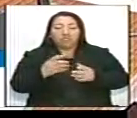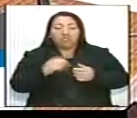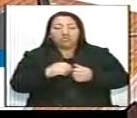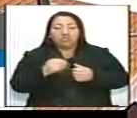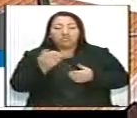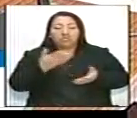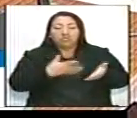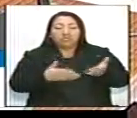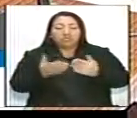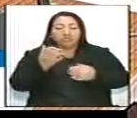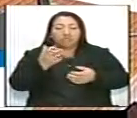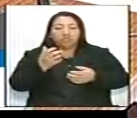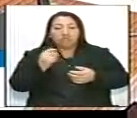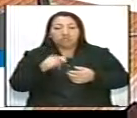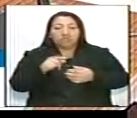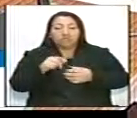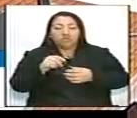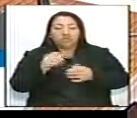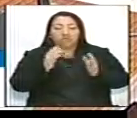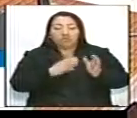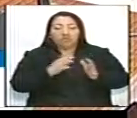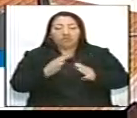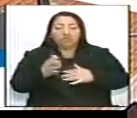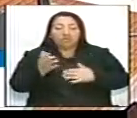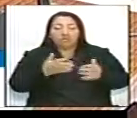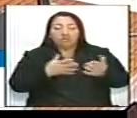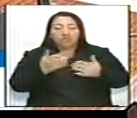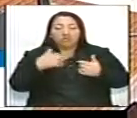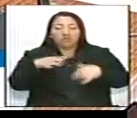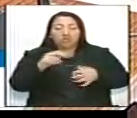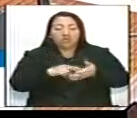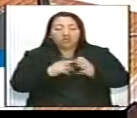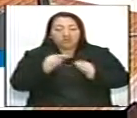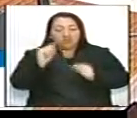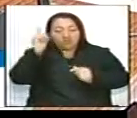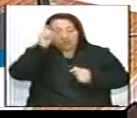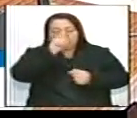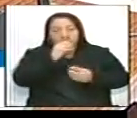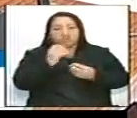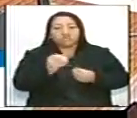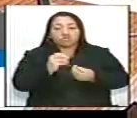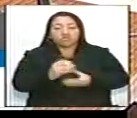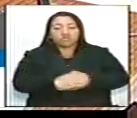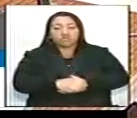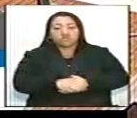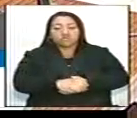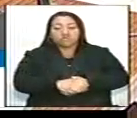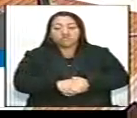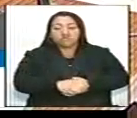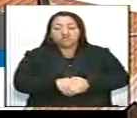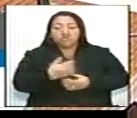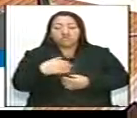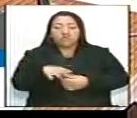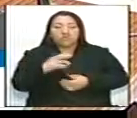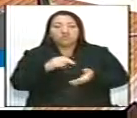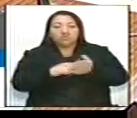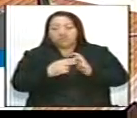de servicio que se publicó y que en algunos casos fue complicada porque SUNAT no